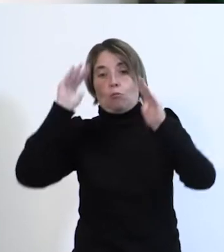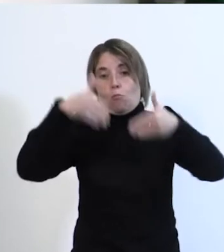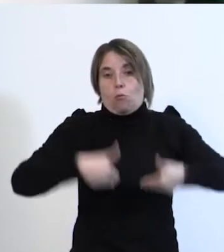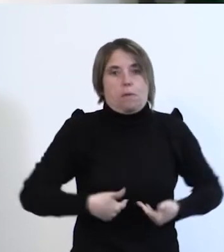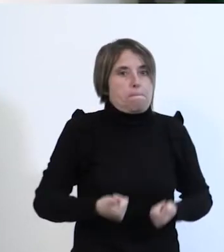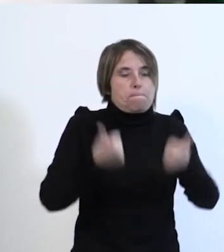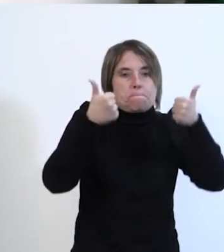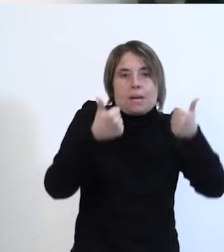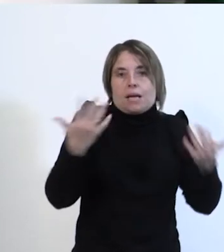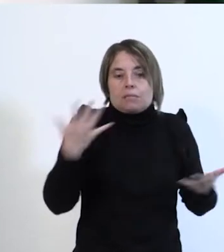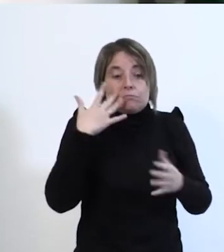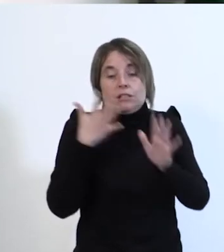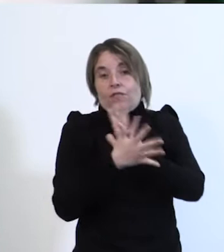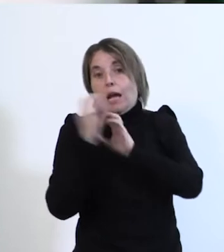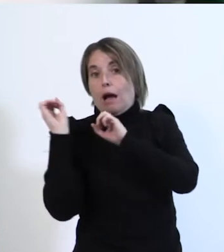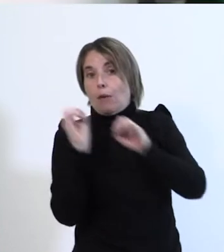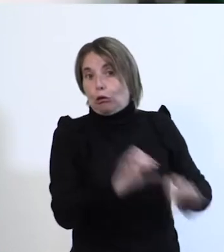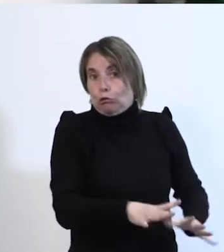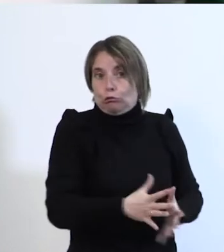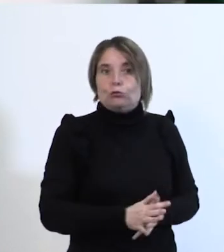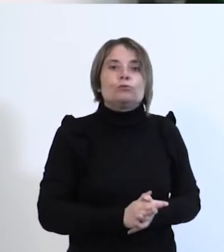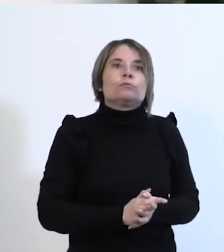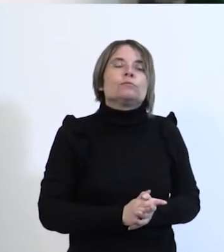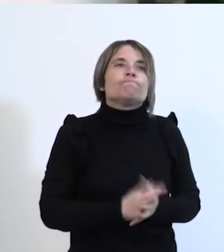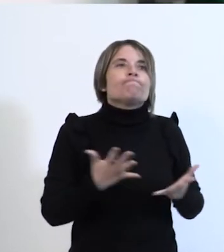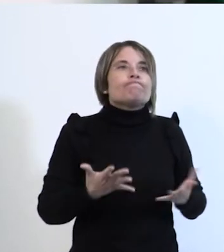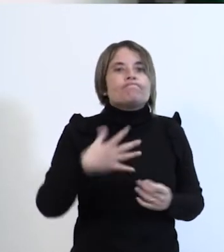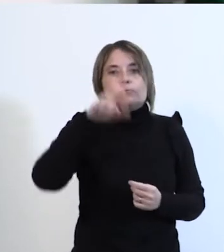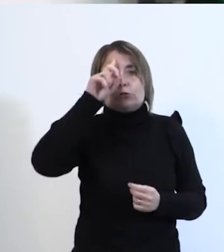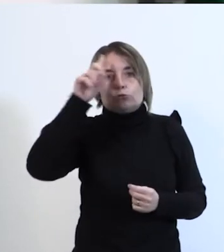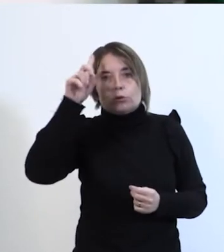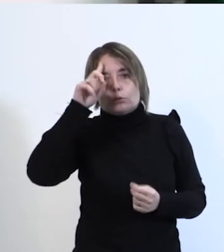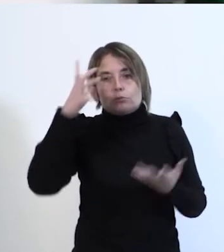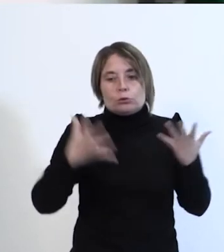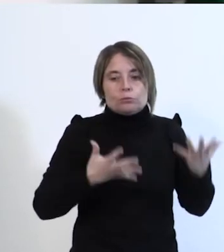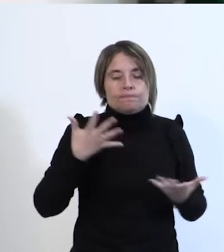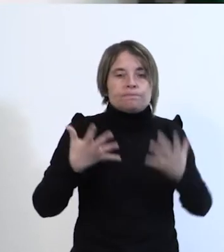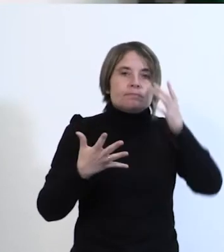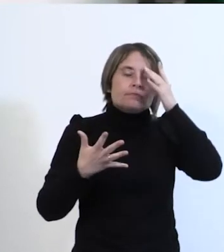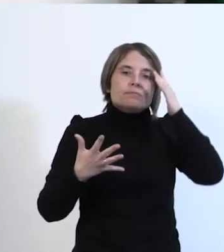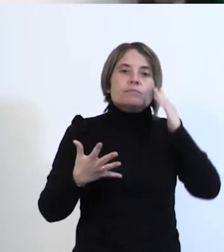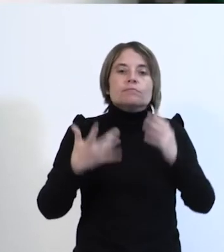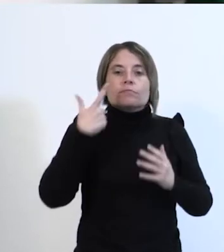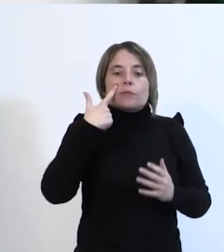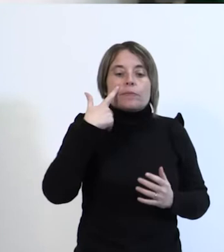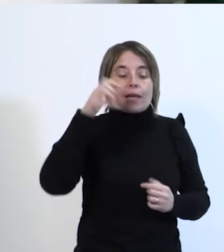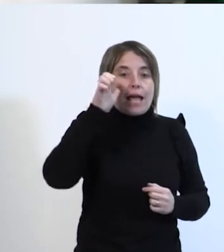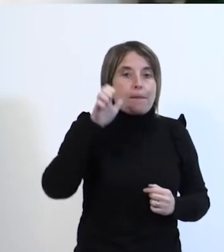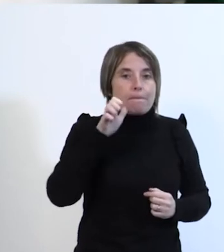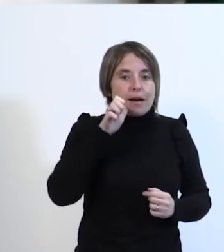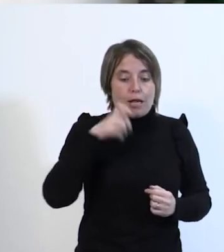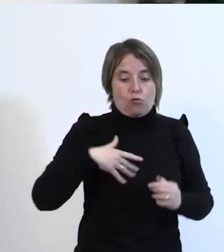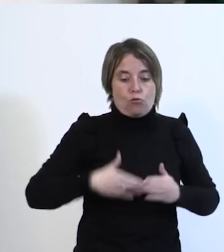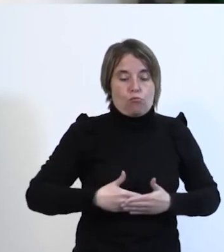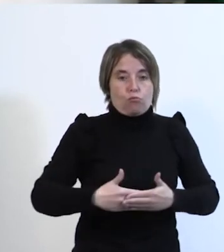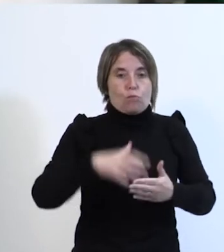habían sabido más, es decir, les dejó en abandono. Y no sabemos si el embarazo